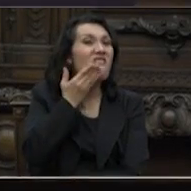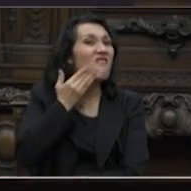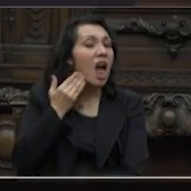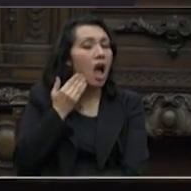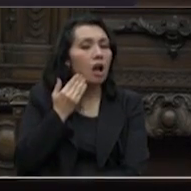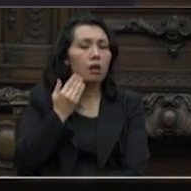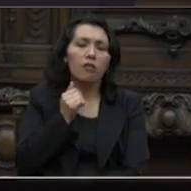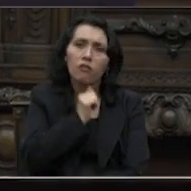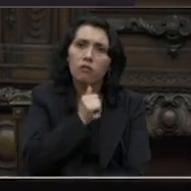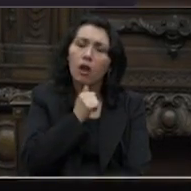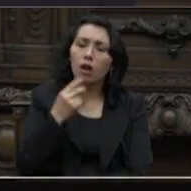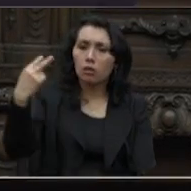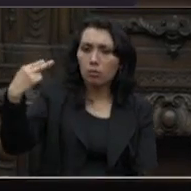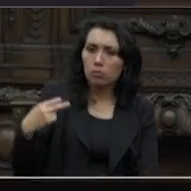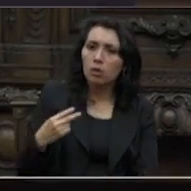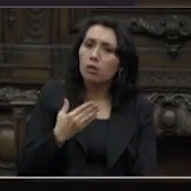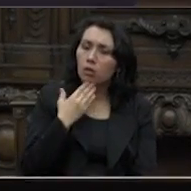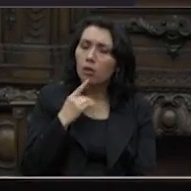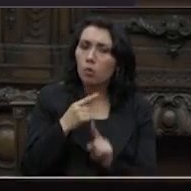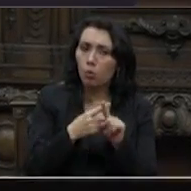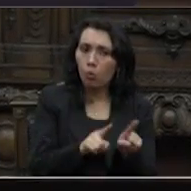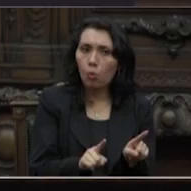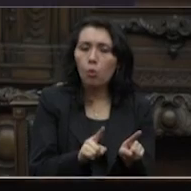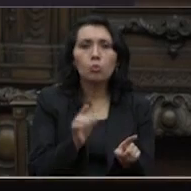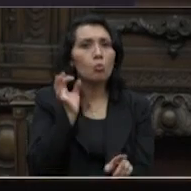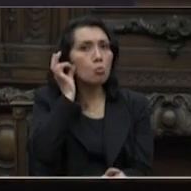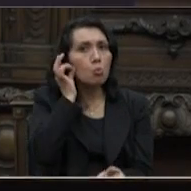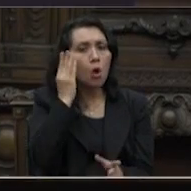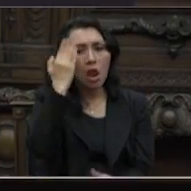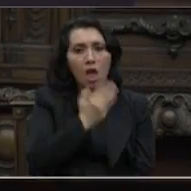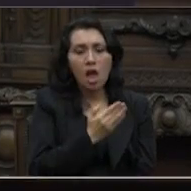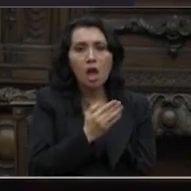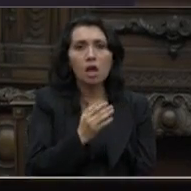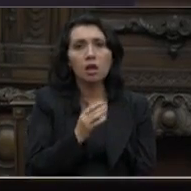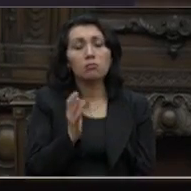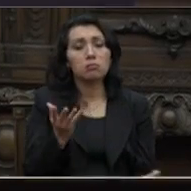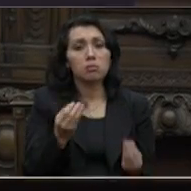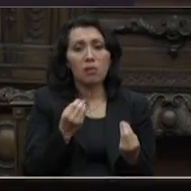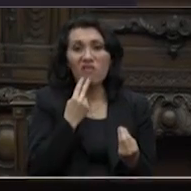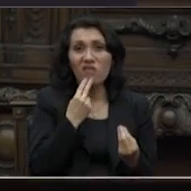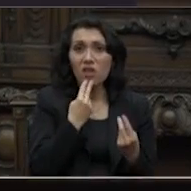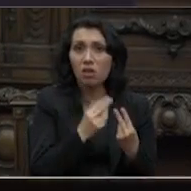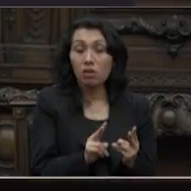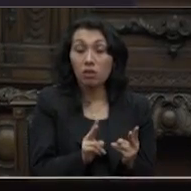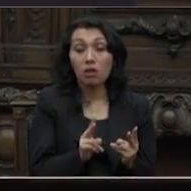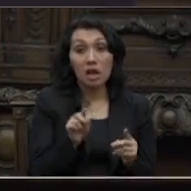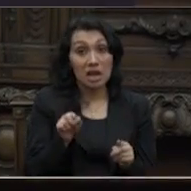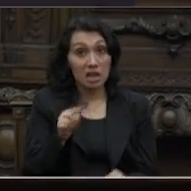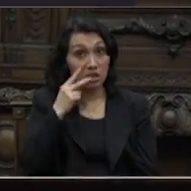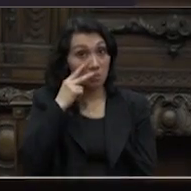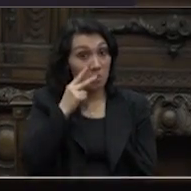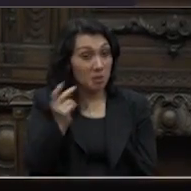blancas y que no se está viendo la dimensión de las mujeres negras con sus circunstancias? Esa mirada,